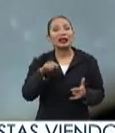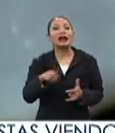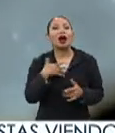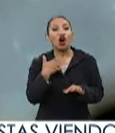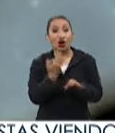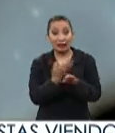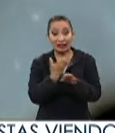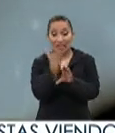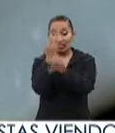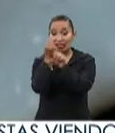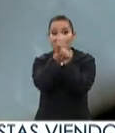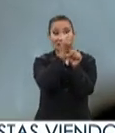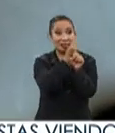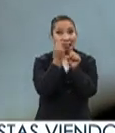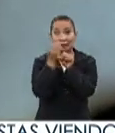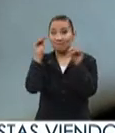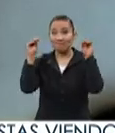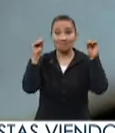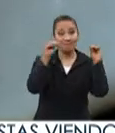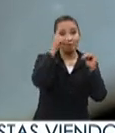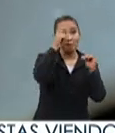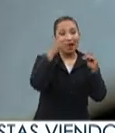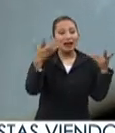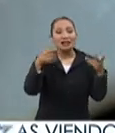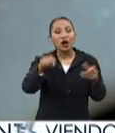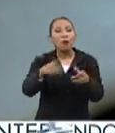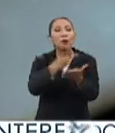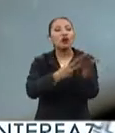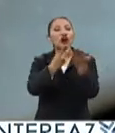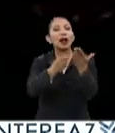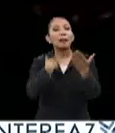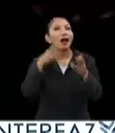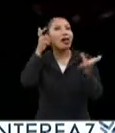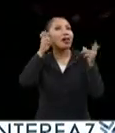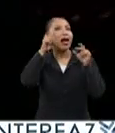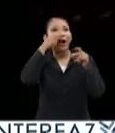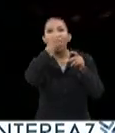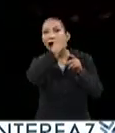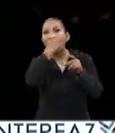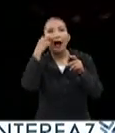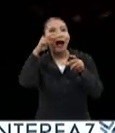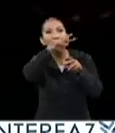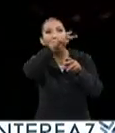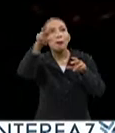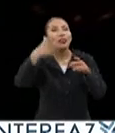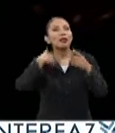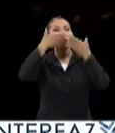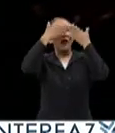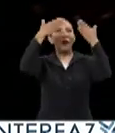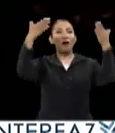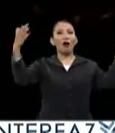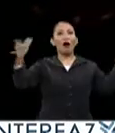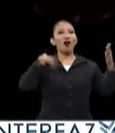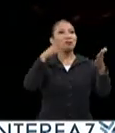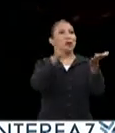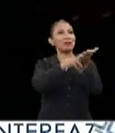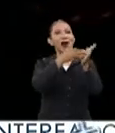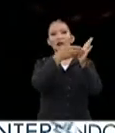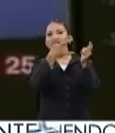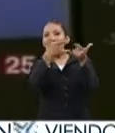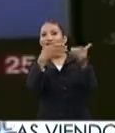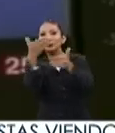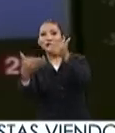está remodelando para hacer un programa audiovisual para que se pueda apreciar el valor